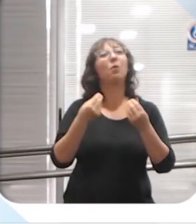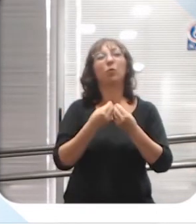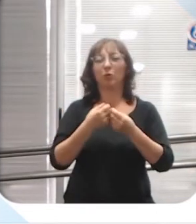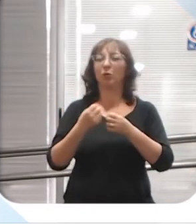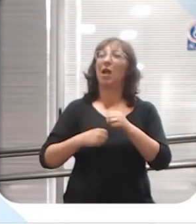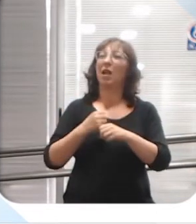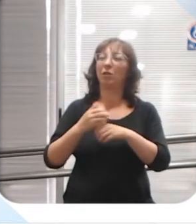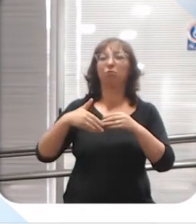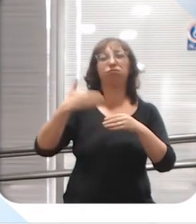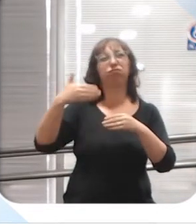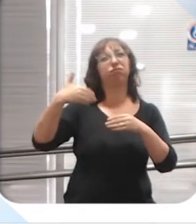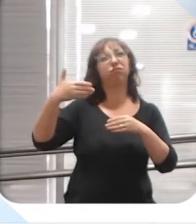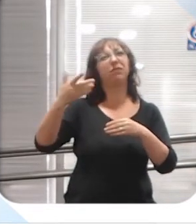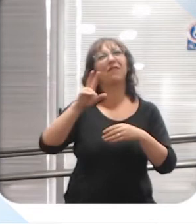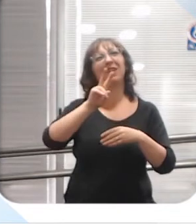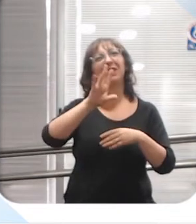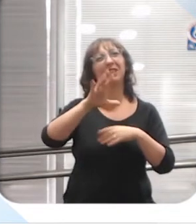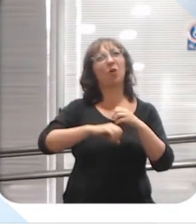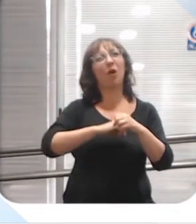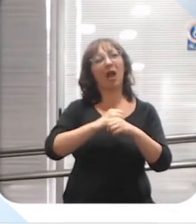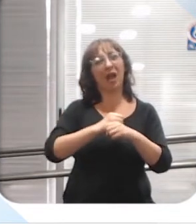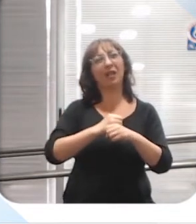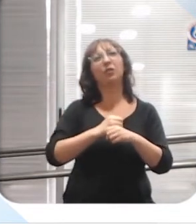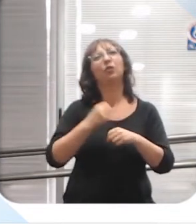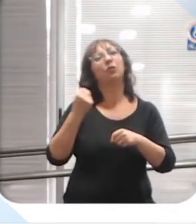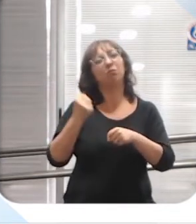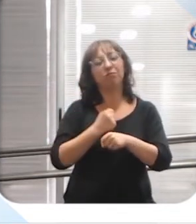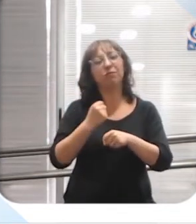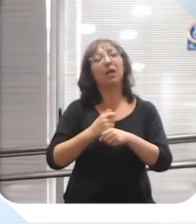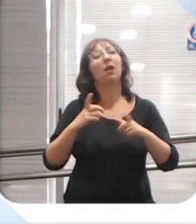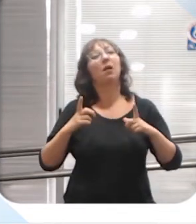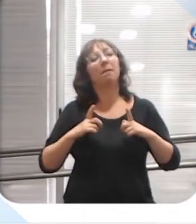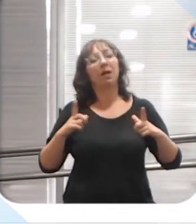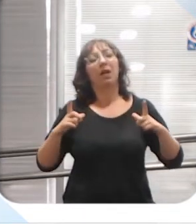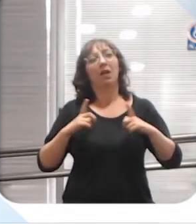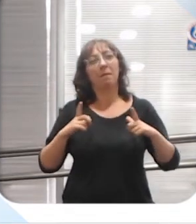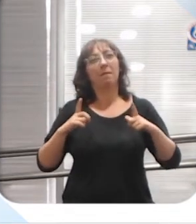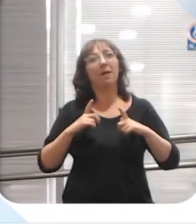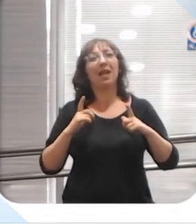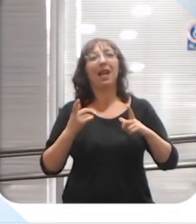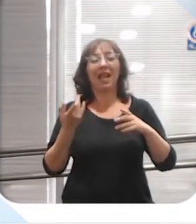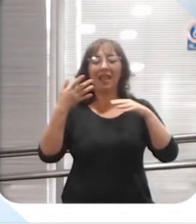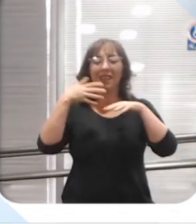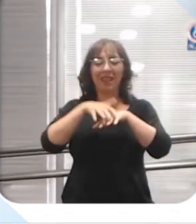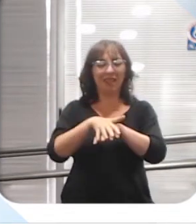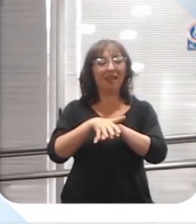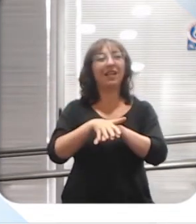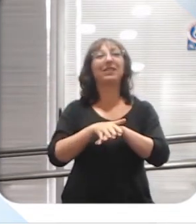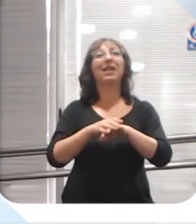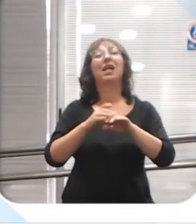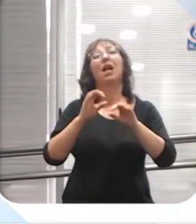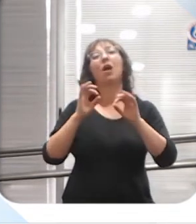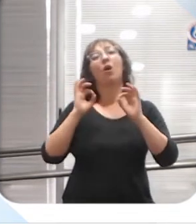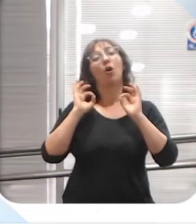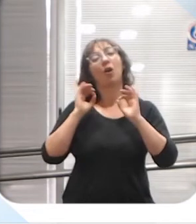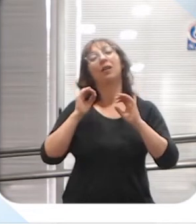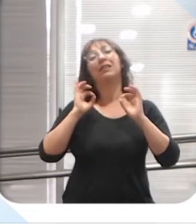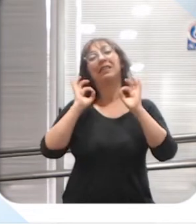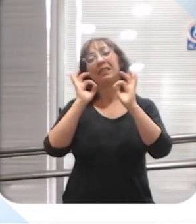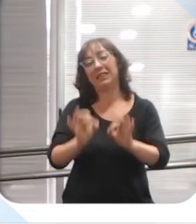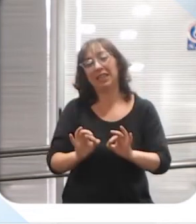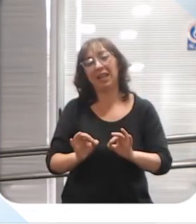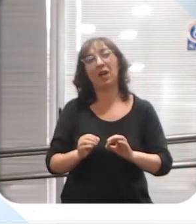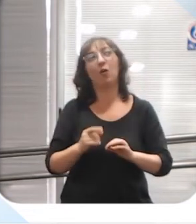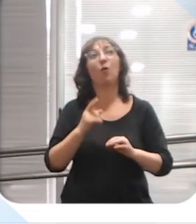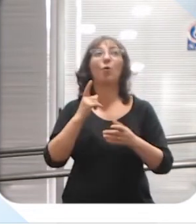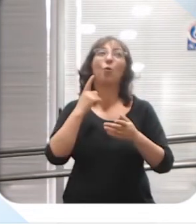años después, 25 años, llevábamos esperando que la integración educativa se concretara de una